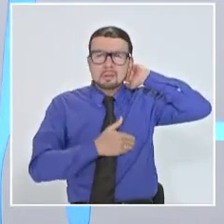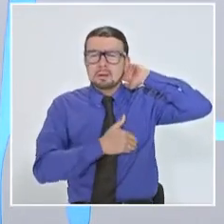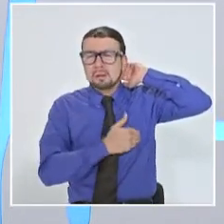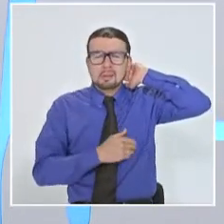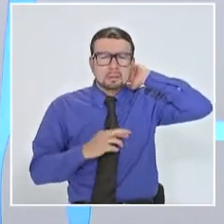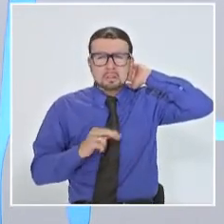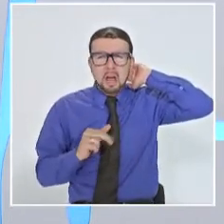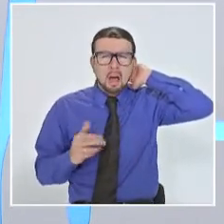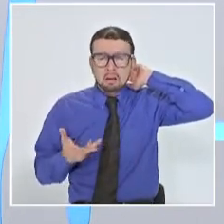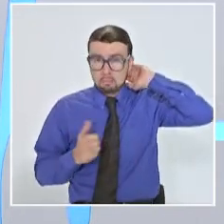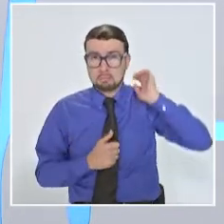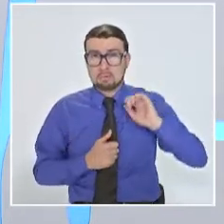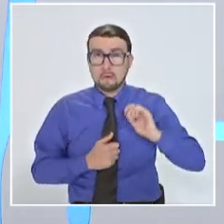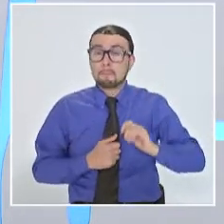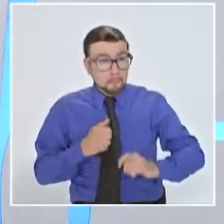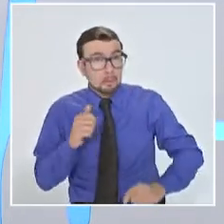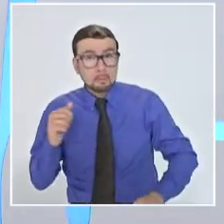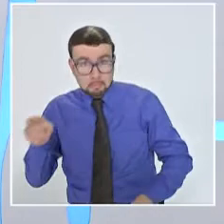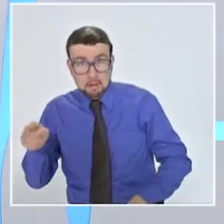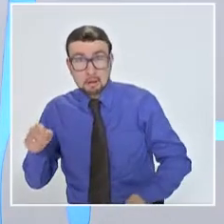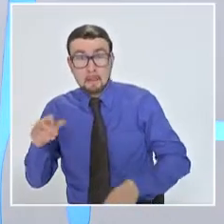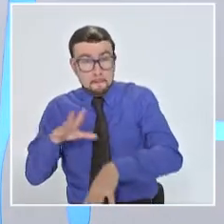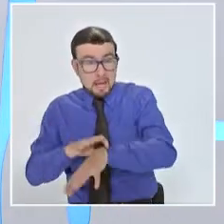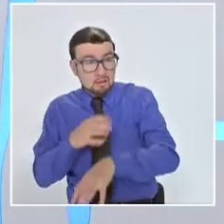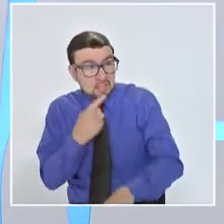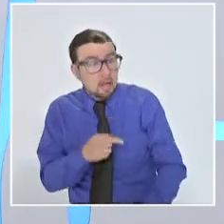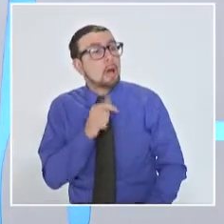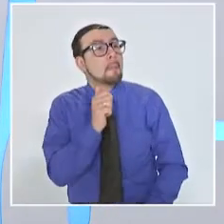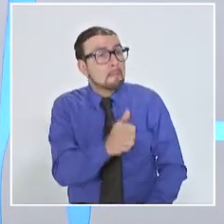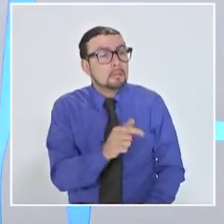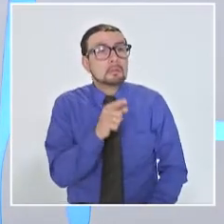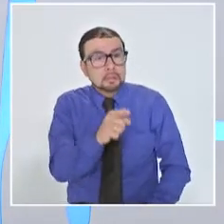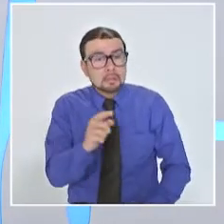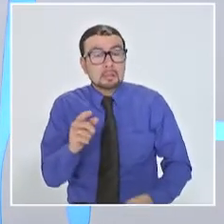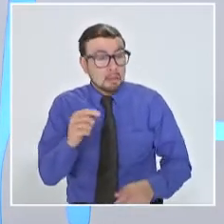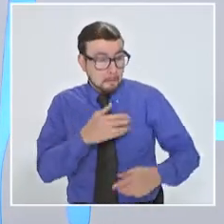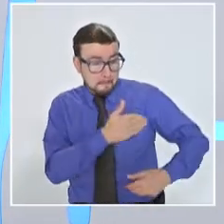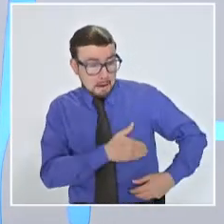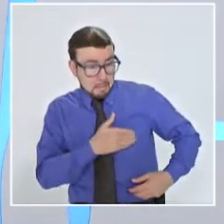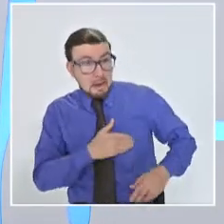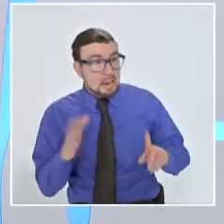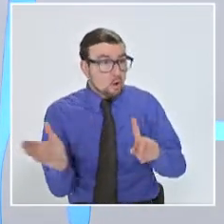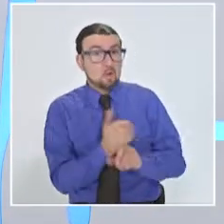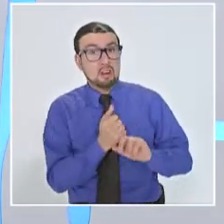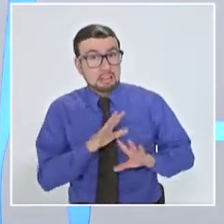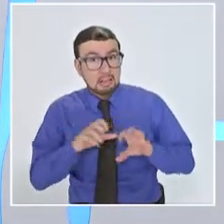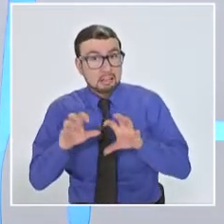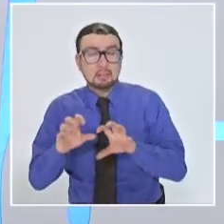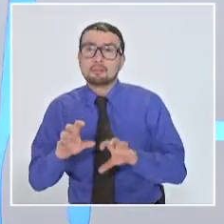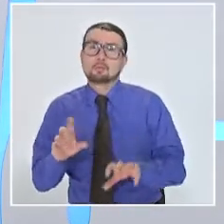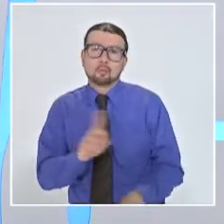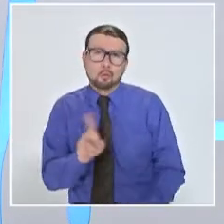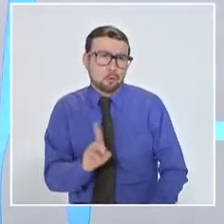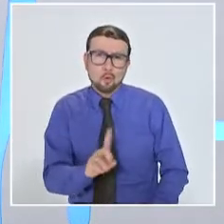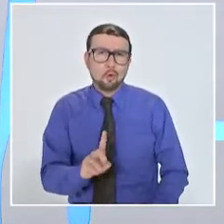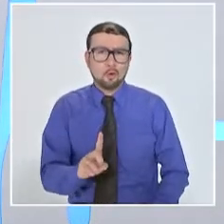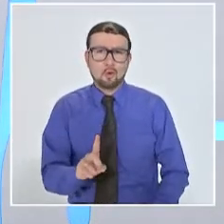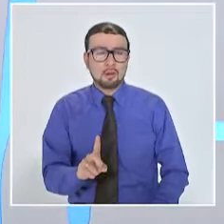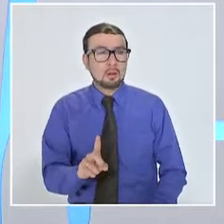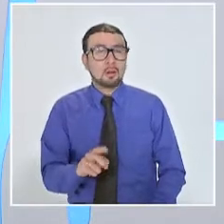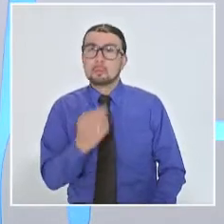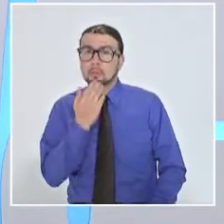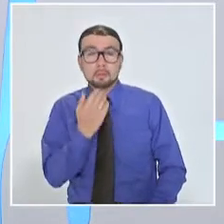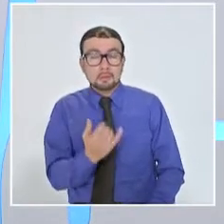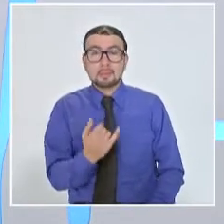los estudiantes, no le diga a la paciente, señora, hágase el autoexamen para encontrar cáncer. No, porque van a pasar por cada